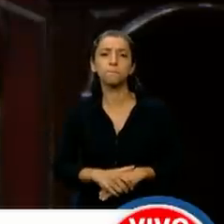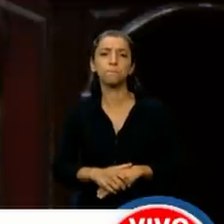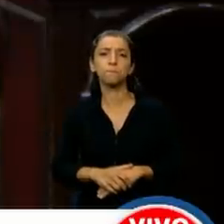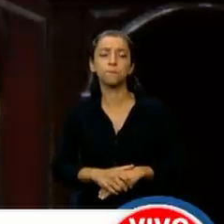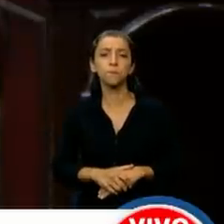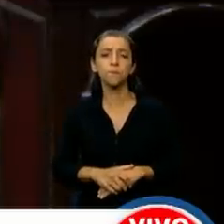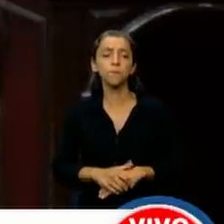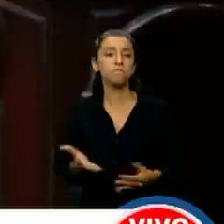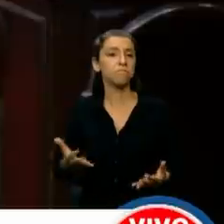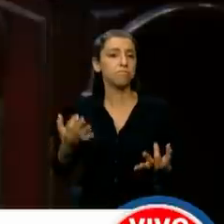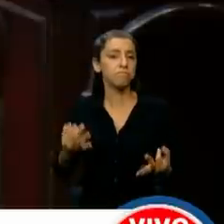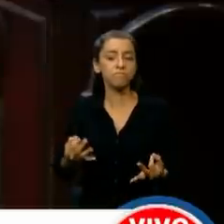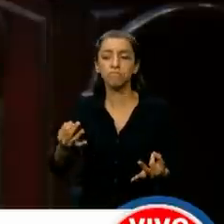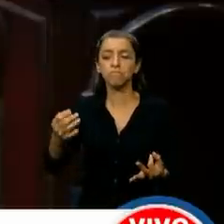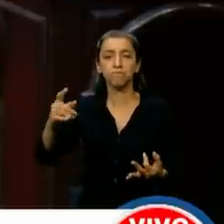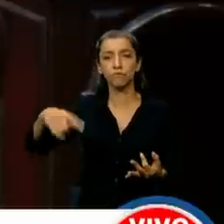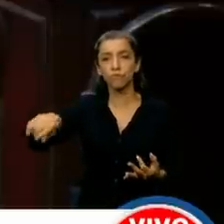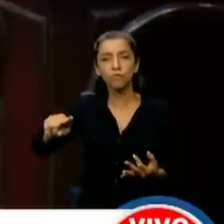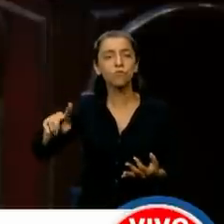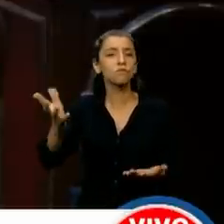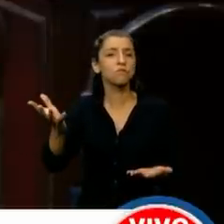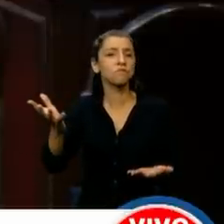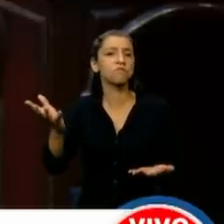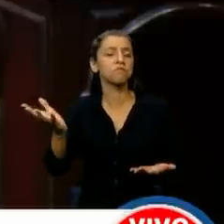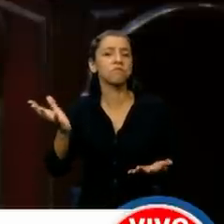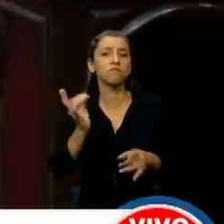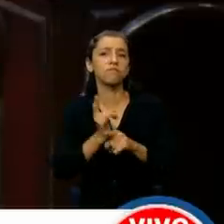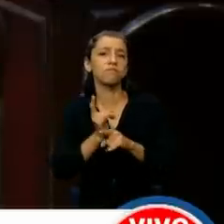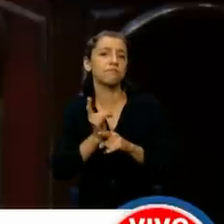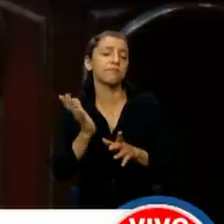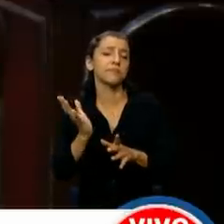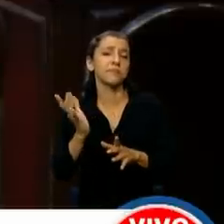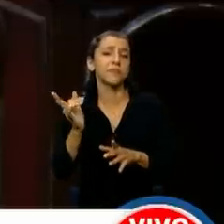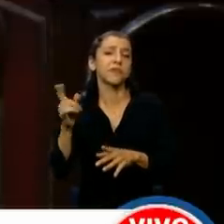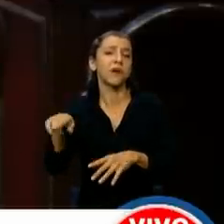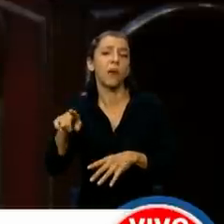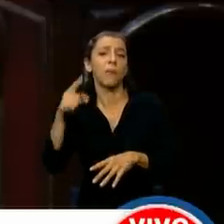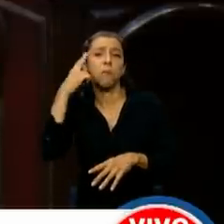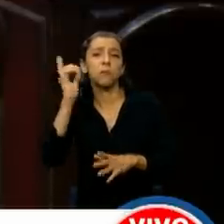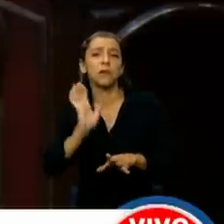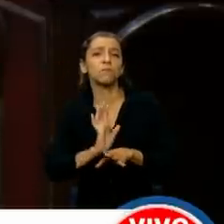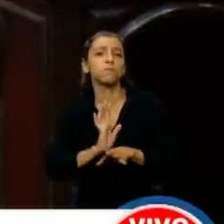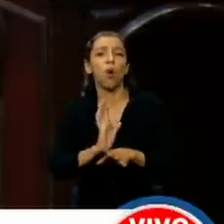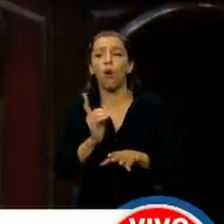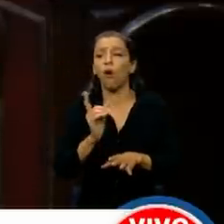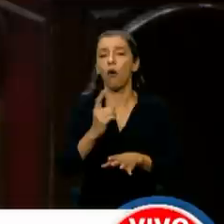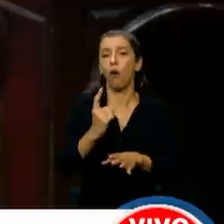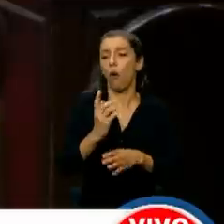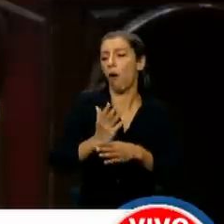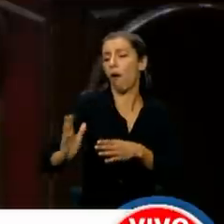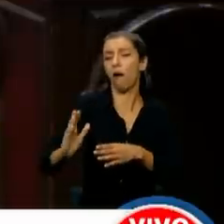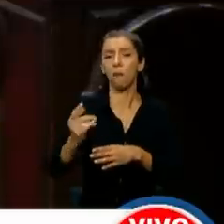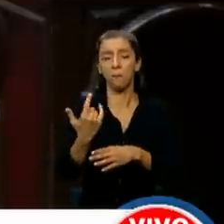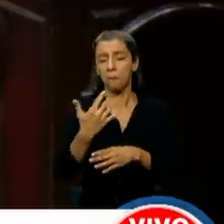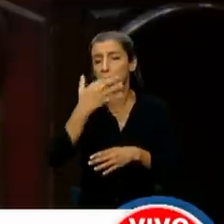son enunciados seguramente por personajes marginales pero que lamentablemente terminan